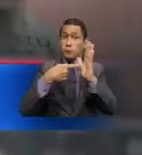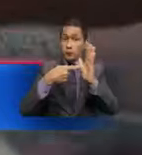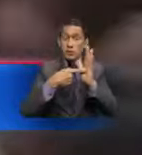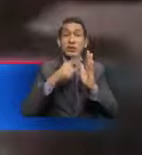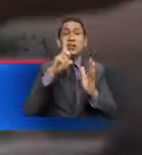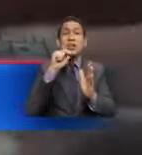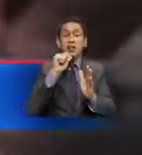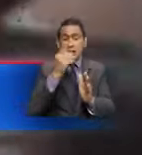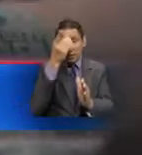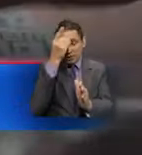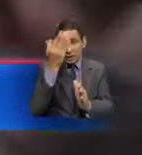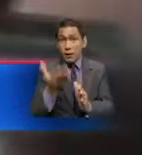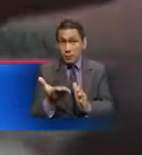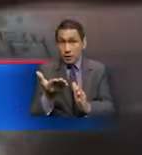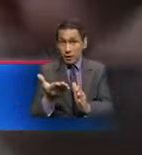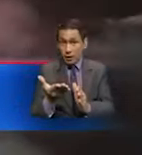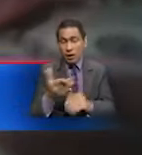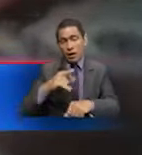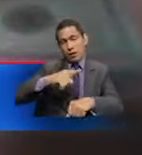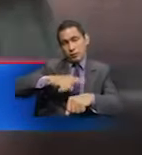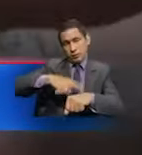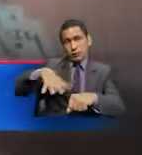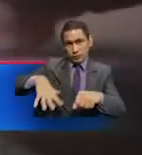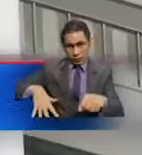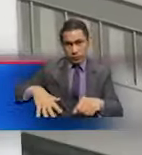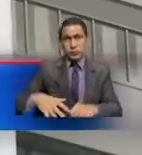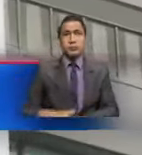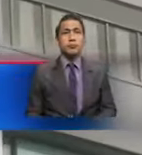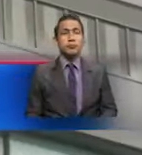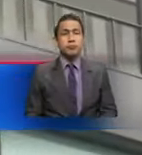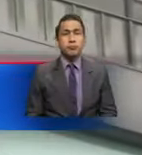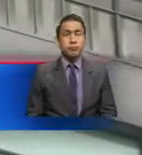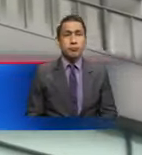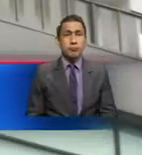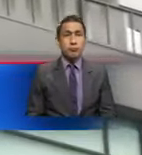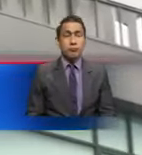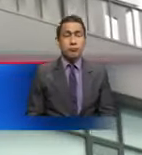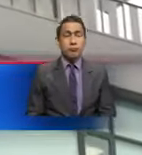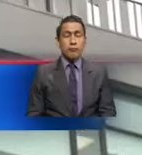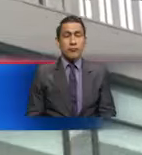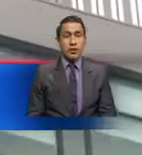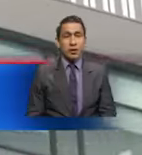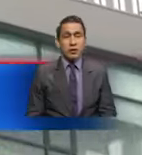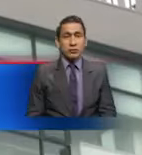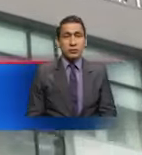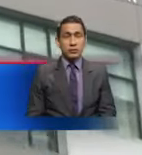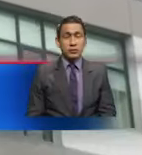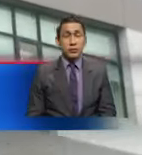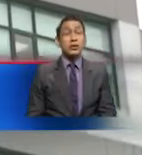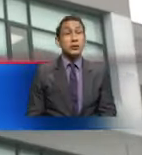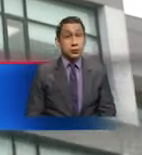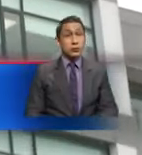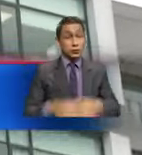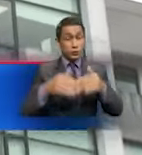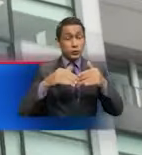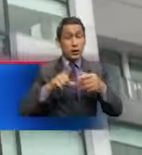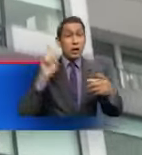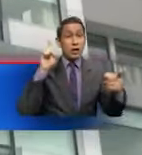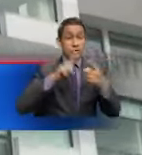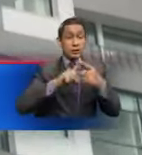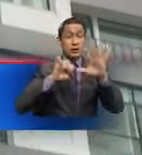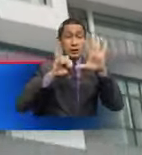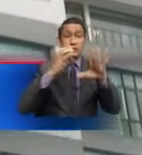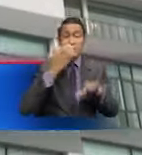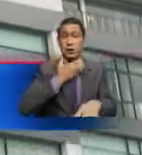administrativos generados por la determinación de responsabilidades confirmadas por esta entidad, y estará vigente hasta el próximo 6 de